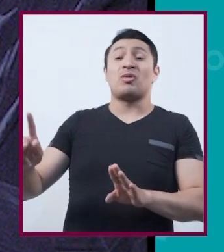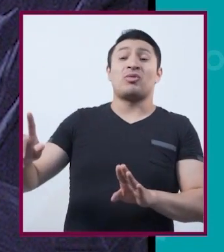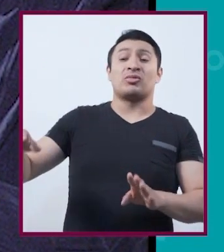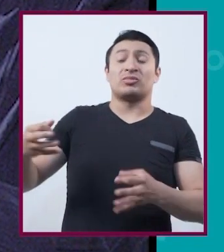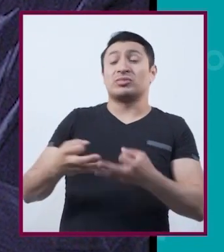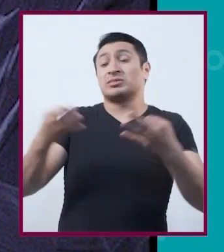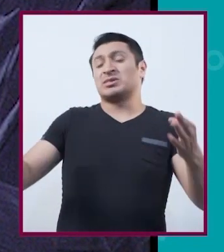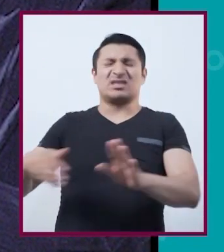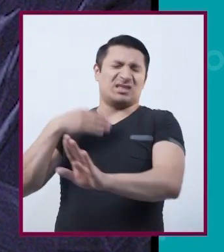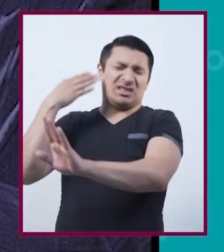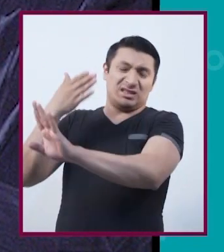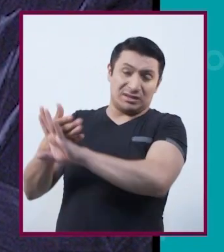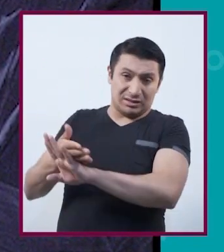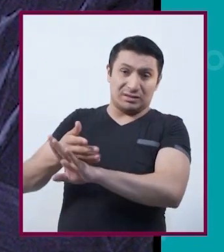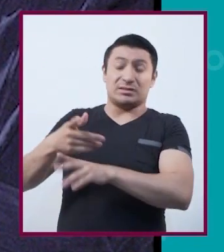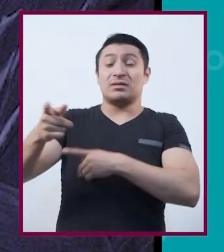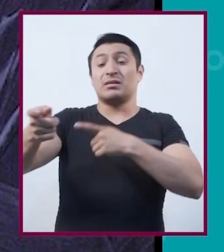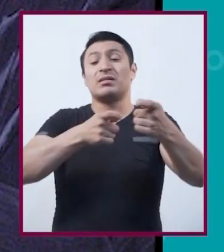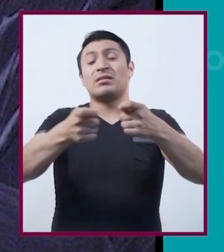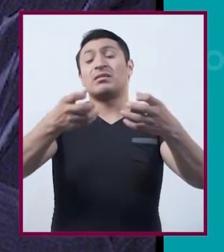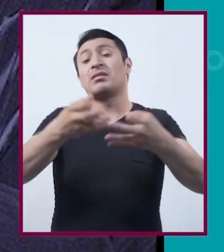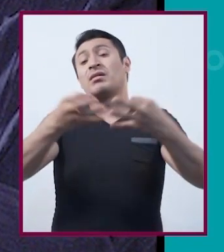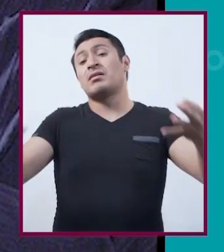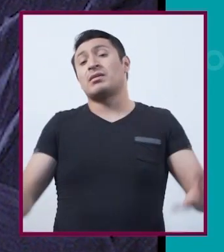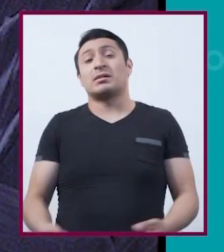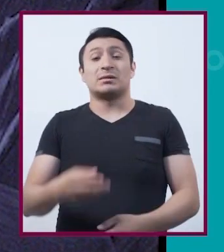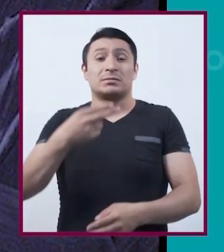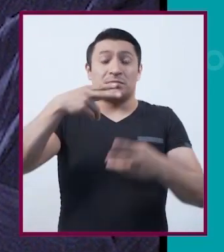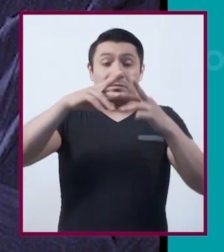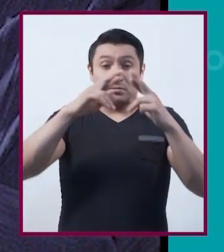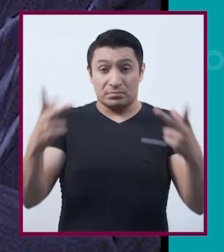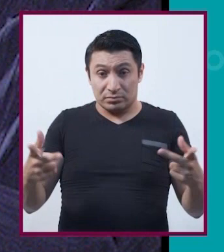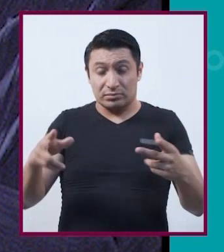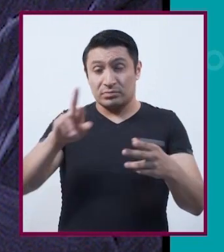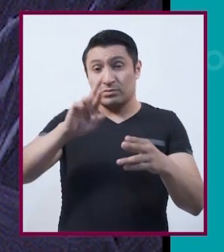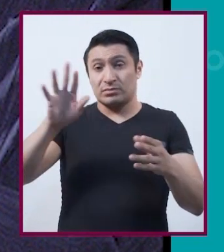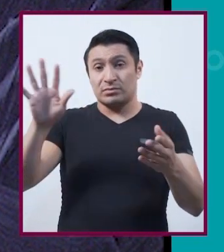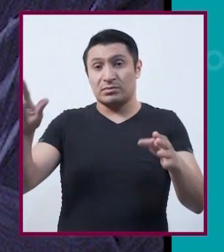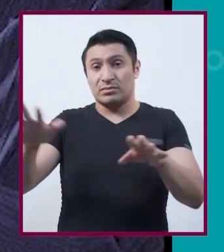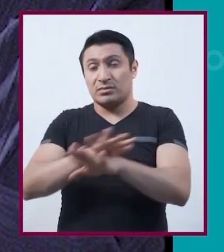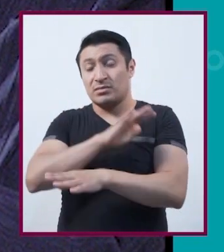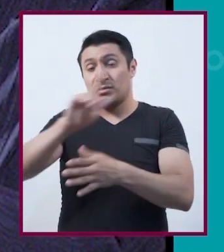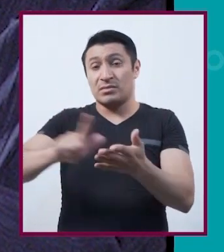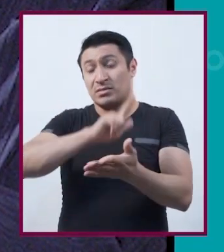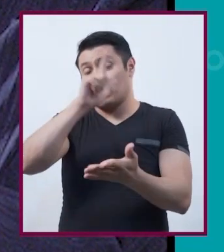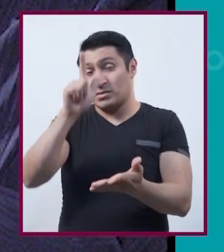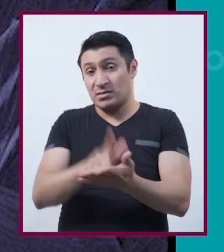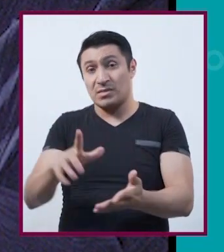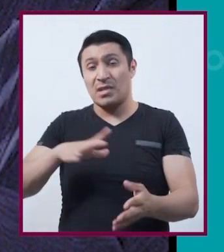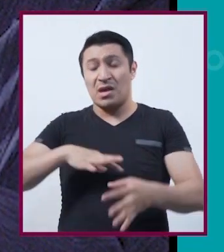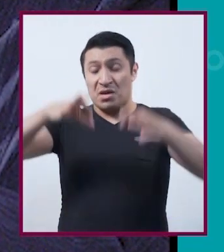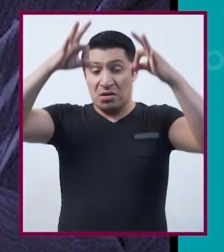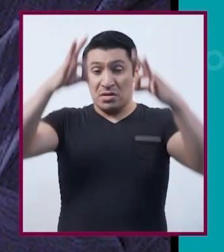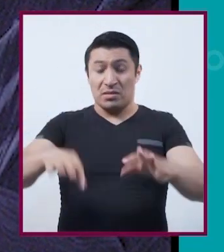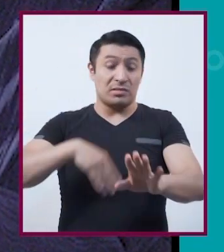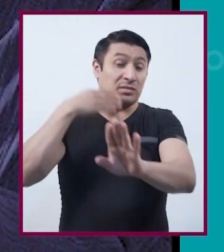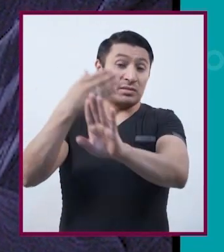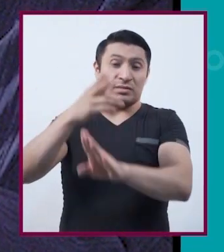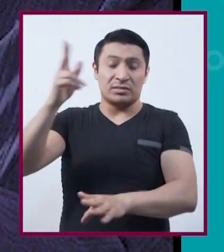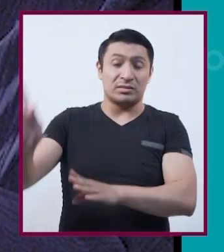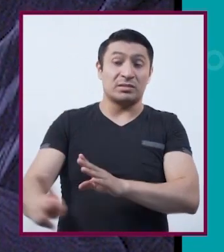de la iglesia y de los pueblos de indios, que se pudo transformar, como ya les mencioné hace un momento,